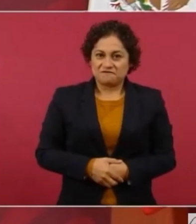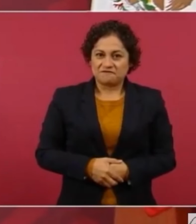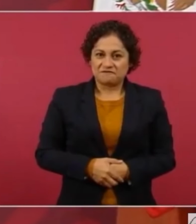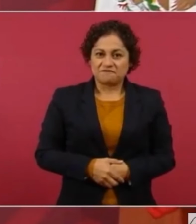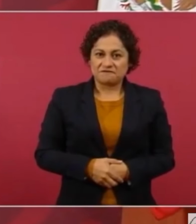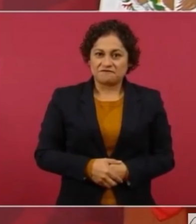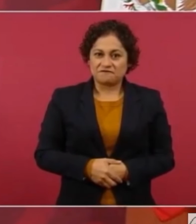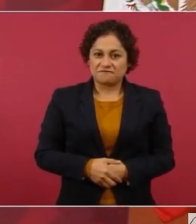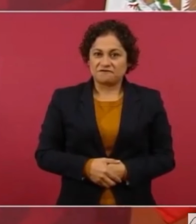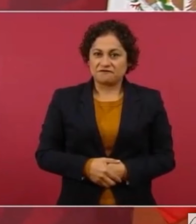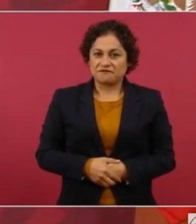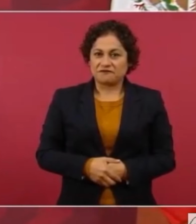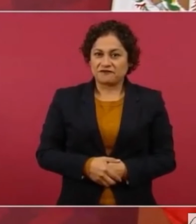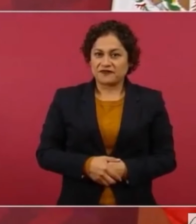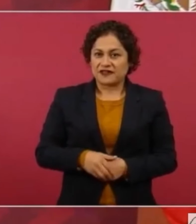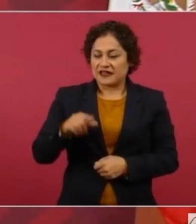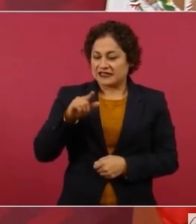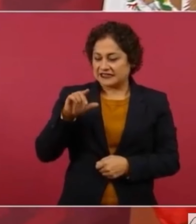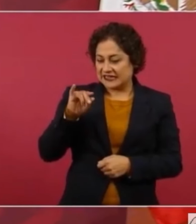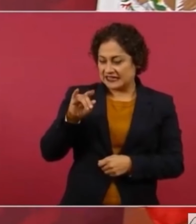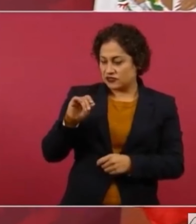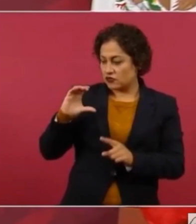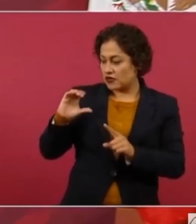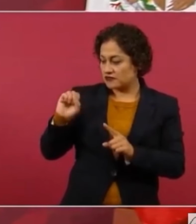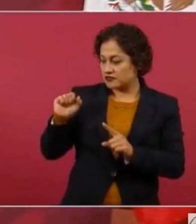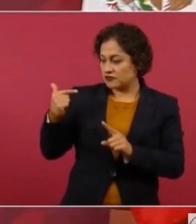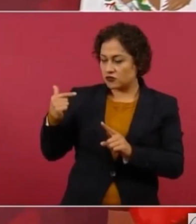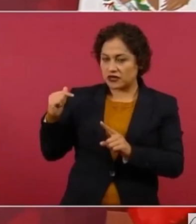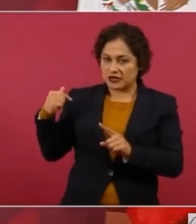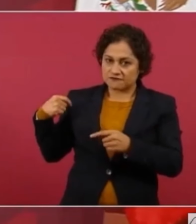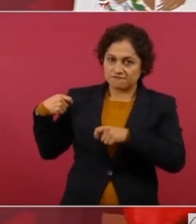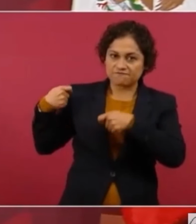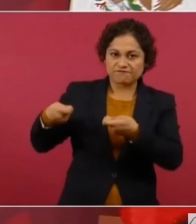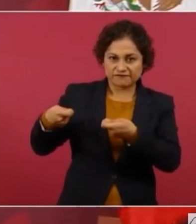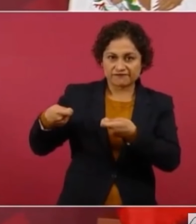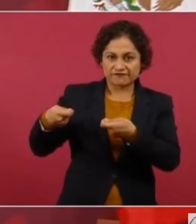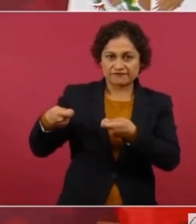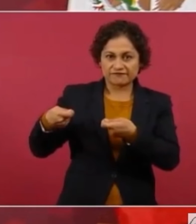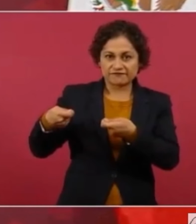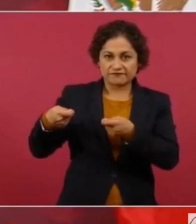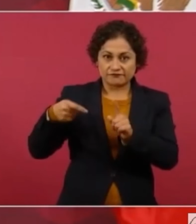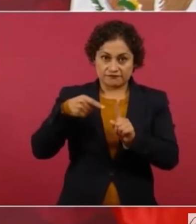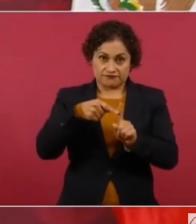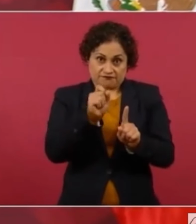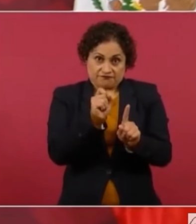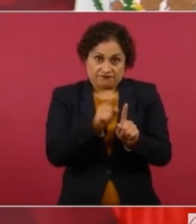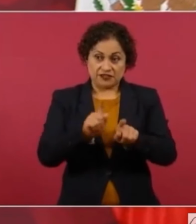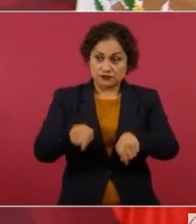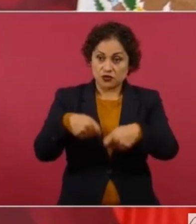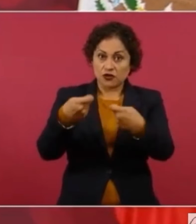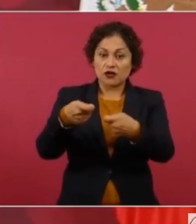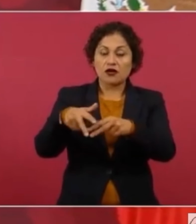Con Zedillo siguió el salinismo como política, pues fue el que entregó los ferrocarriles nacionales,